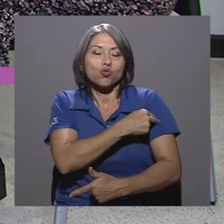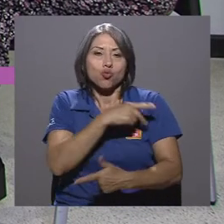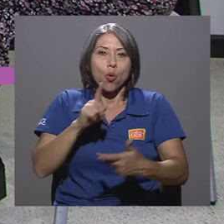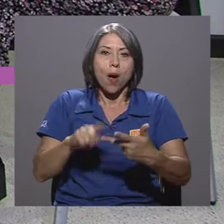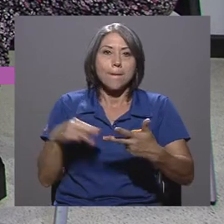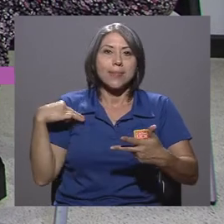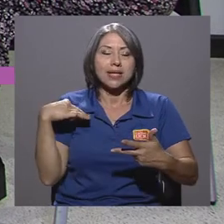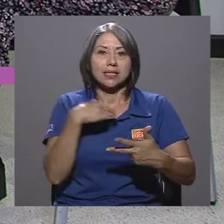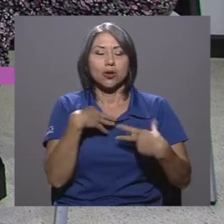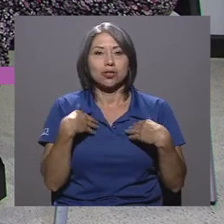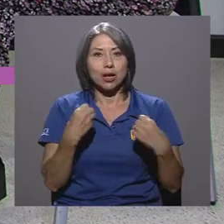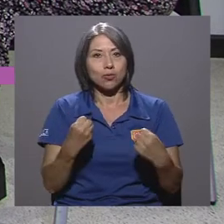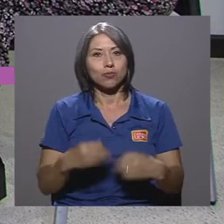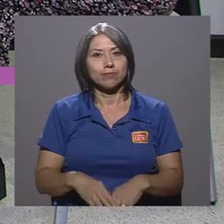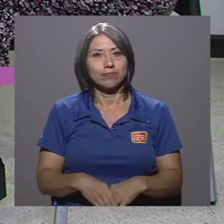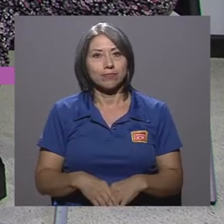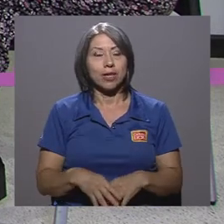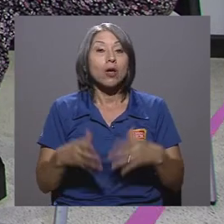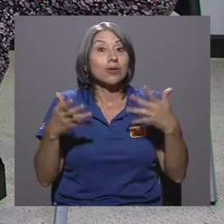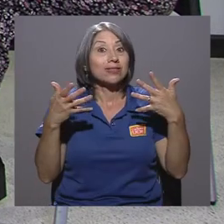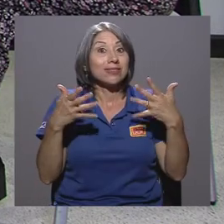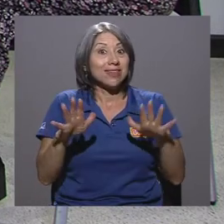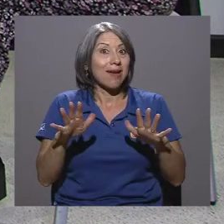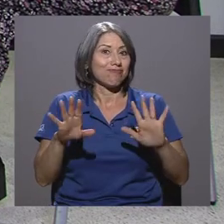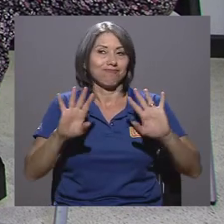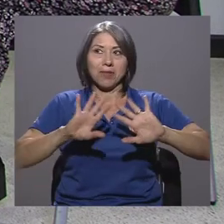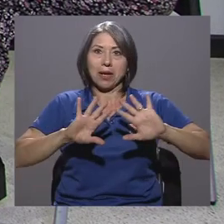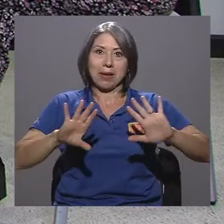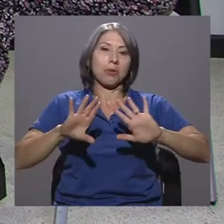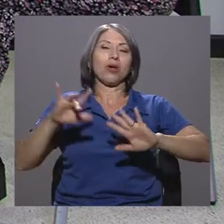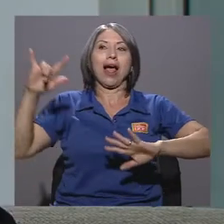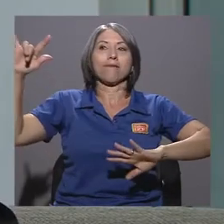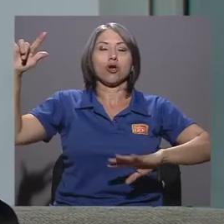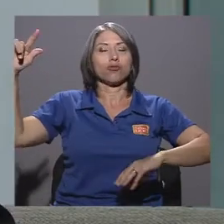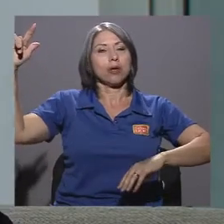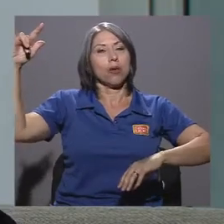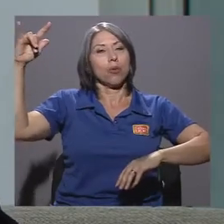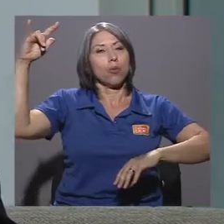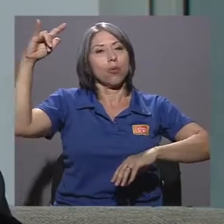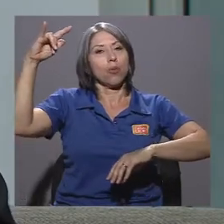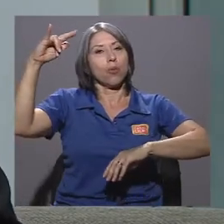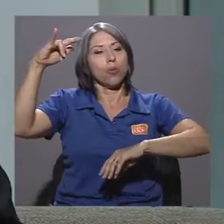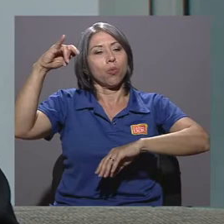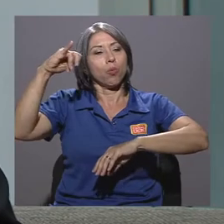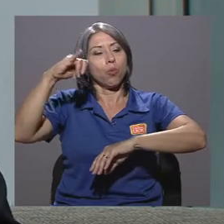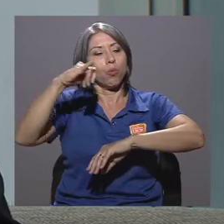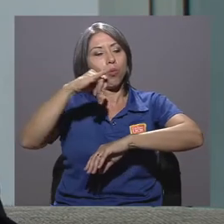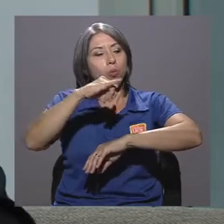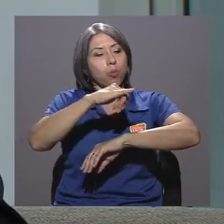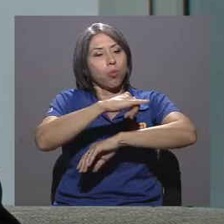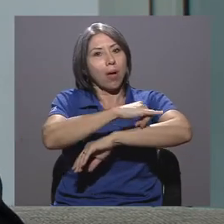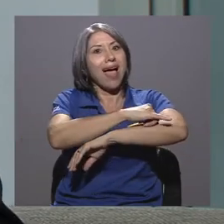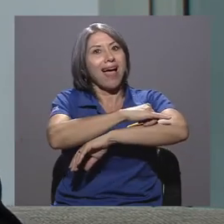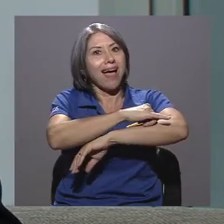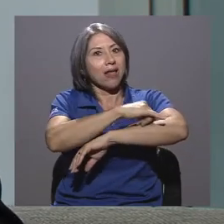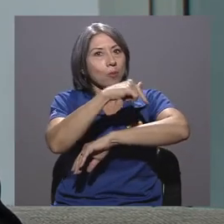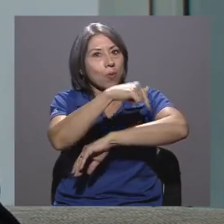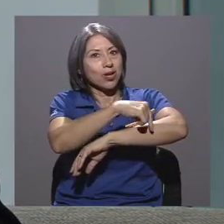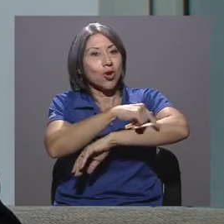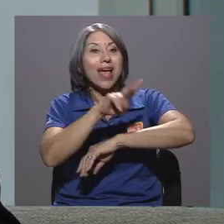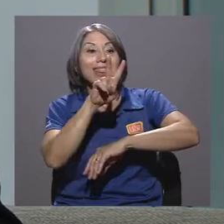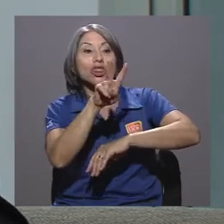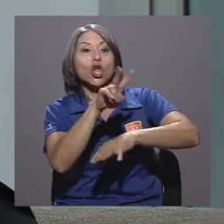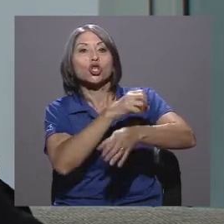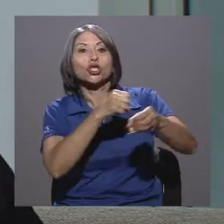Salud. Una vez que llega el avión al aeropuerto, existen dos salas que están destinadas para eso,